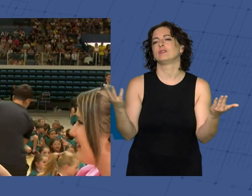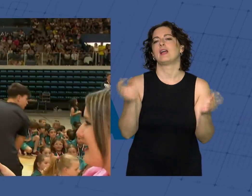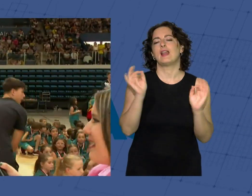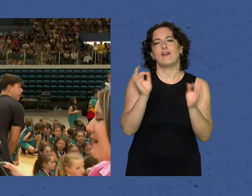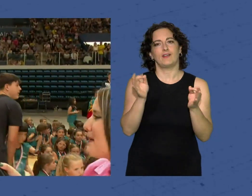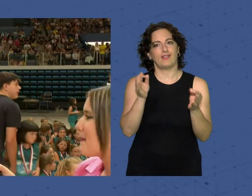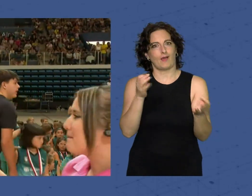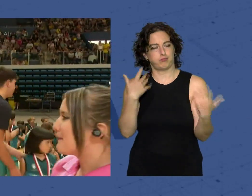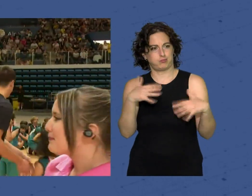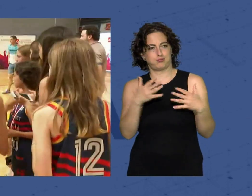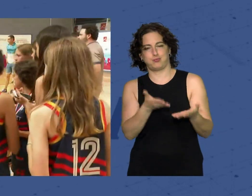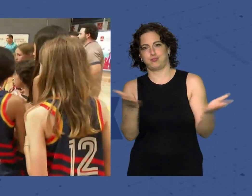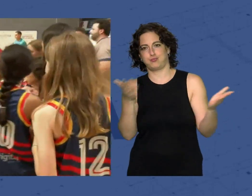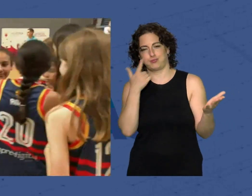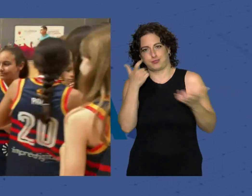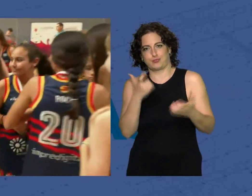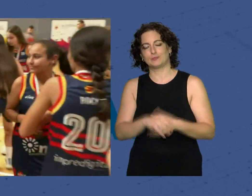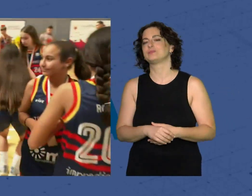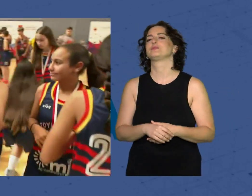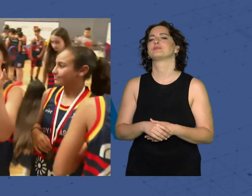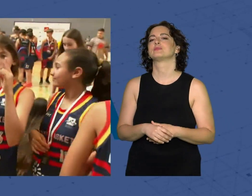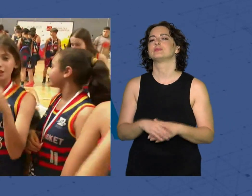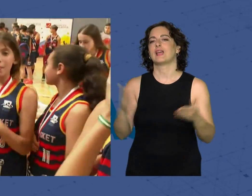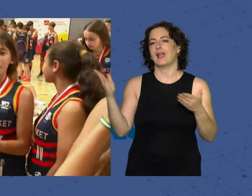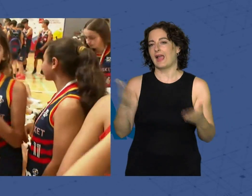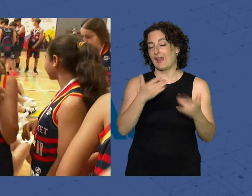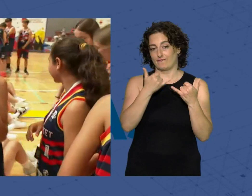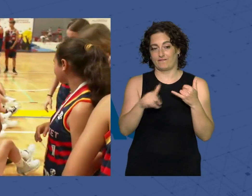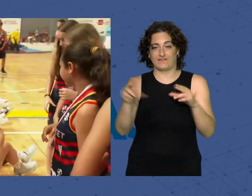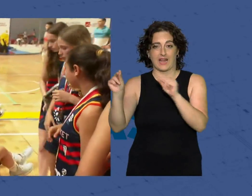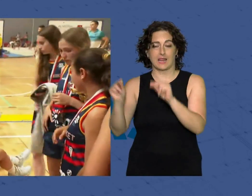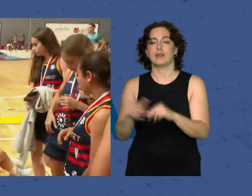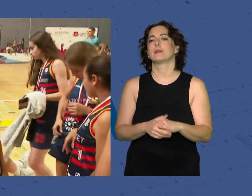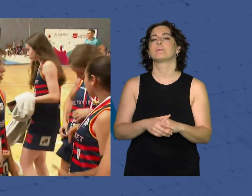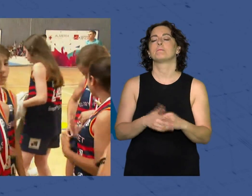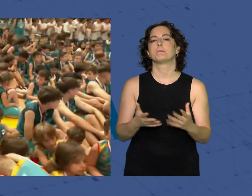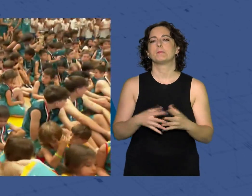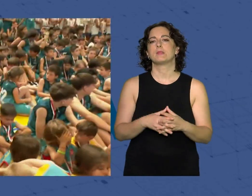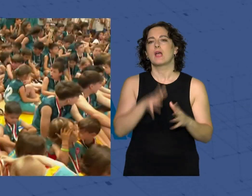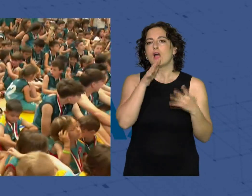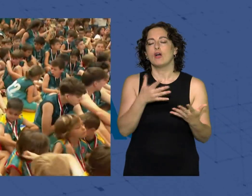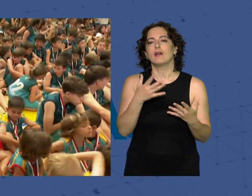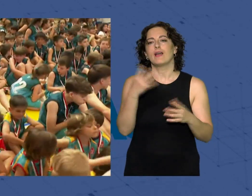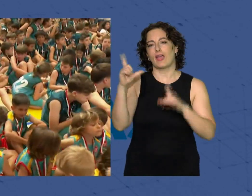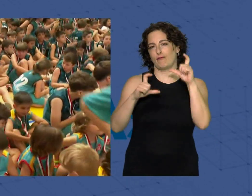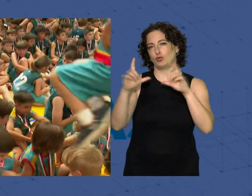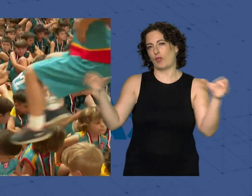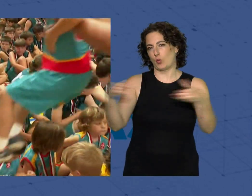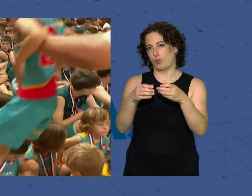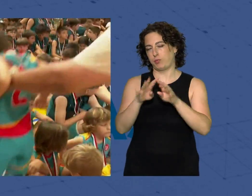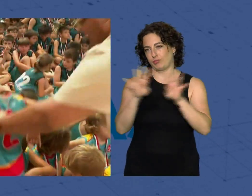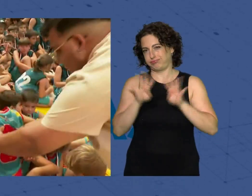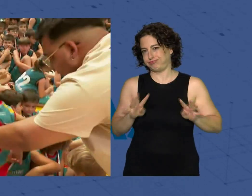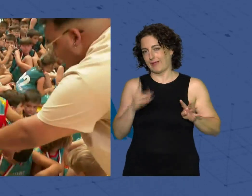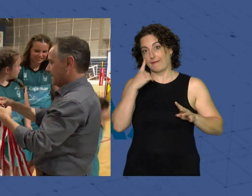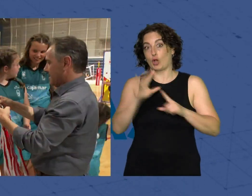espectáculo esto de la gala final pues sí la verdad que ya lo conocéis lo que es ahora hay que hacer la foto del grupo y bueno vamos a ver